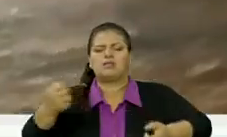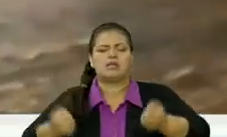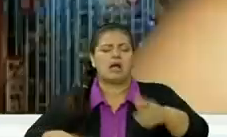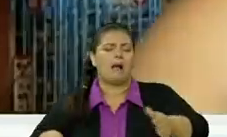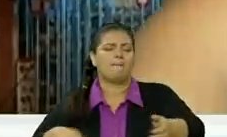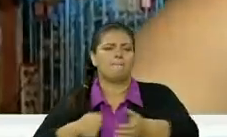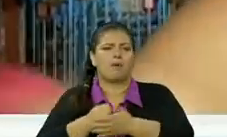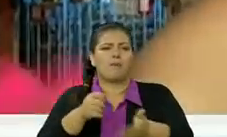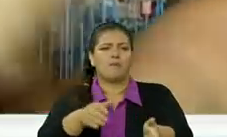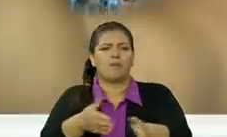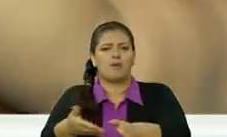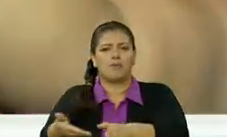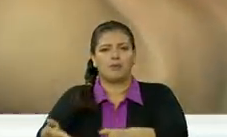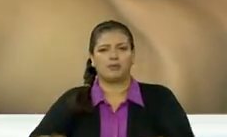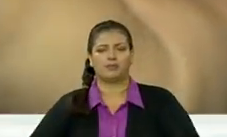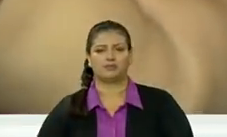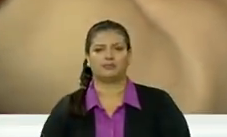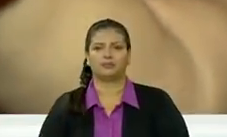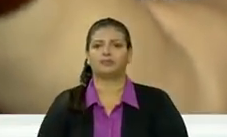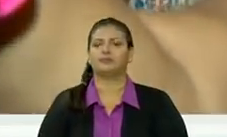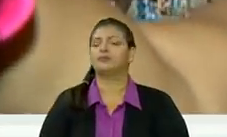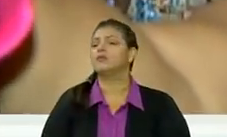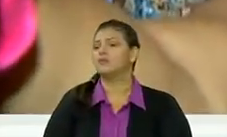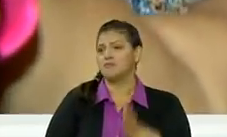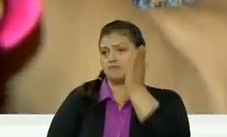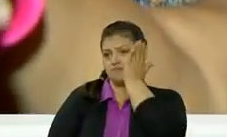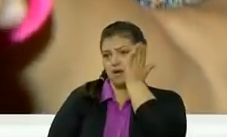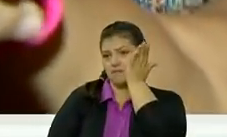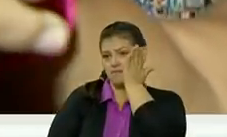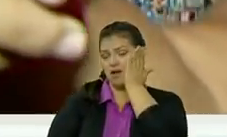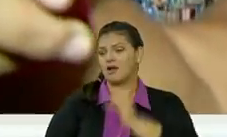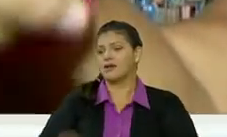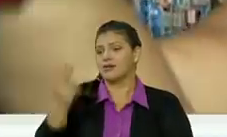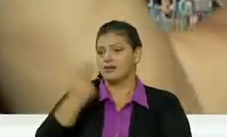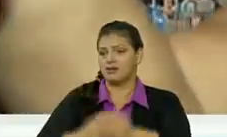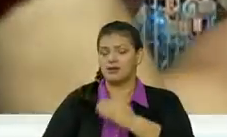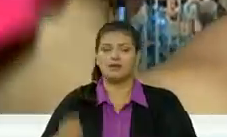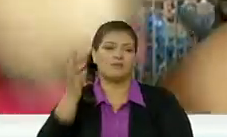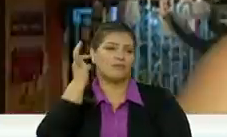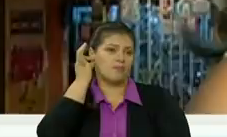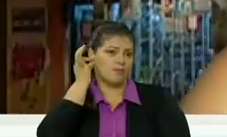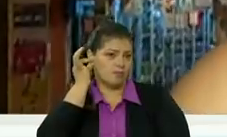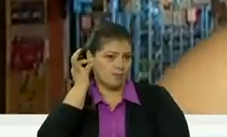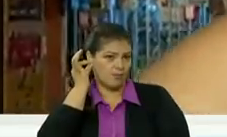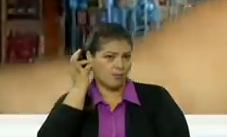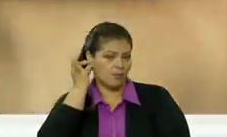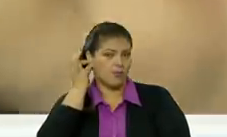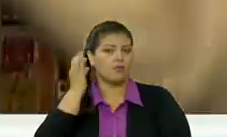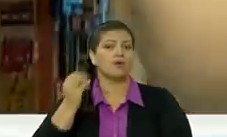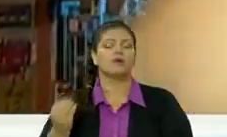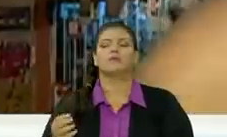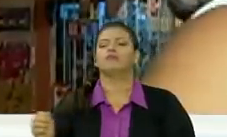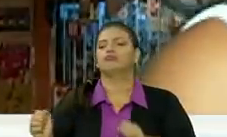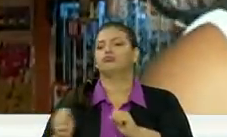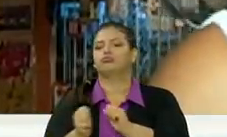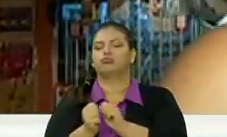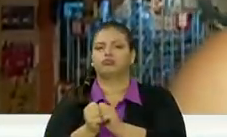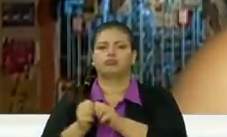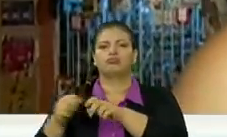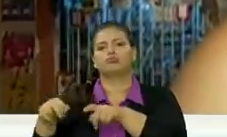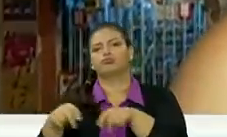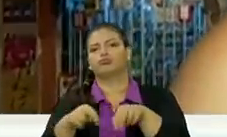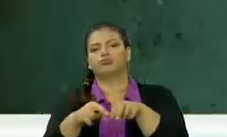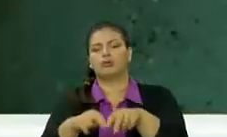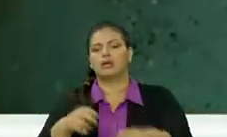del colegio. Y han venido cruzando y han estado en la línea amarilla. Como se pueden dar cuenta, en la línea amarilla. Y de allá se le ha lanzado el carro. Entonces,